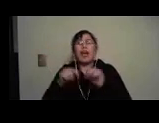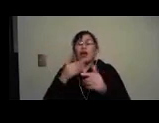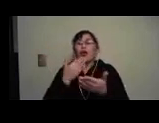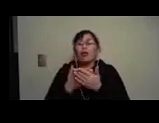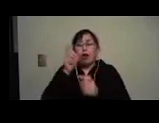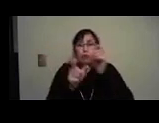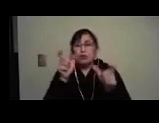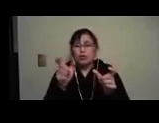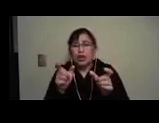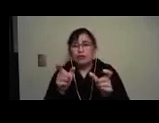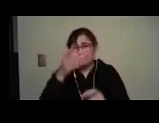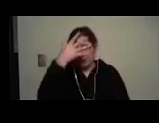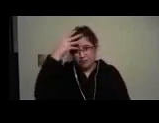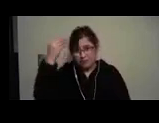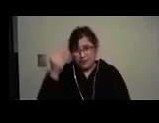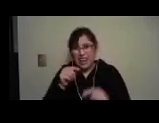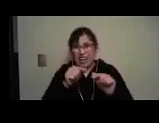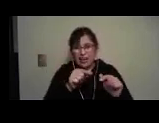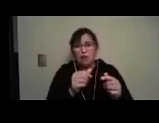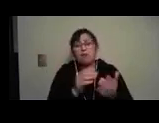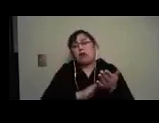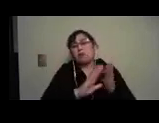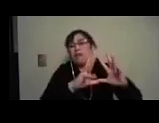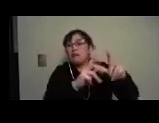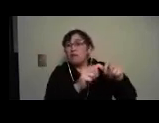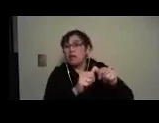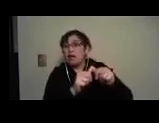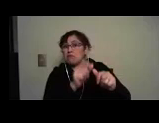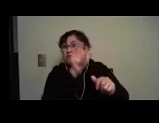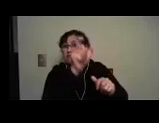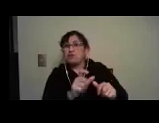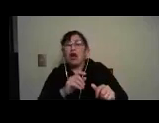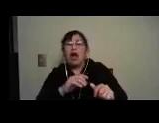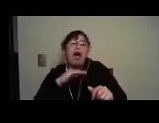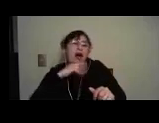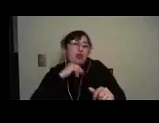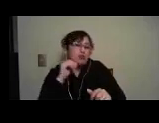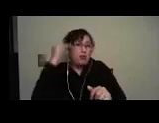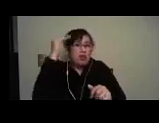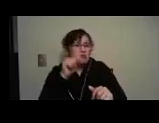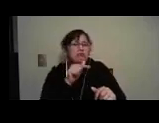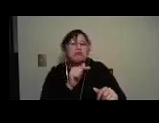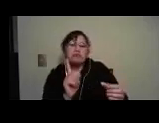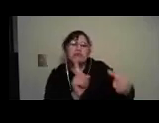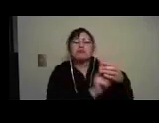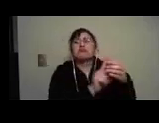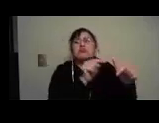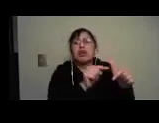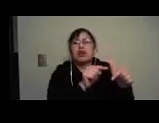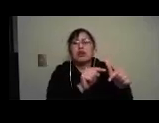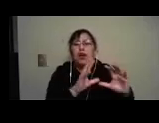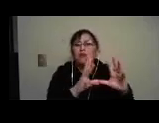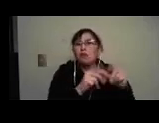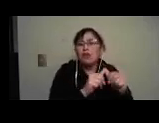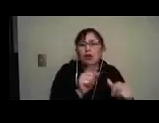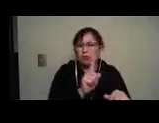persona con demencia está en un núcleo familiar bien protegido, ¿cierto? Muchas veces no son pesquisados los primeros síntomas,